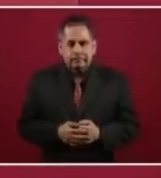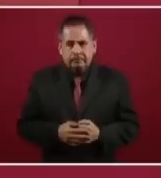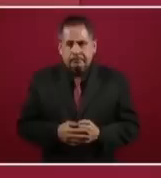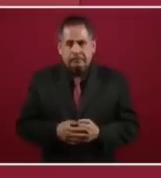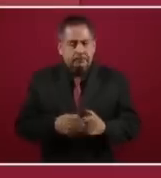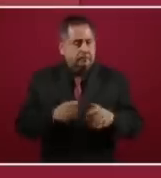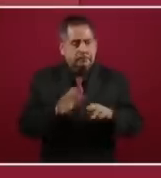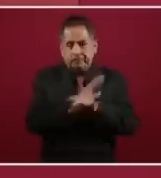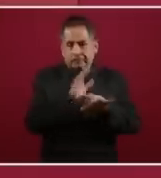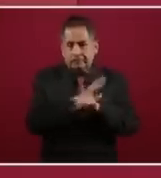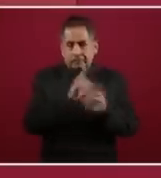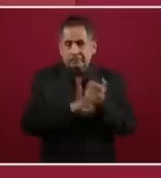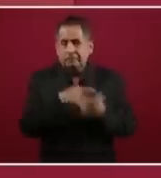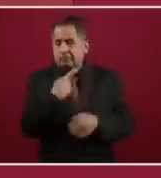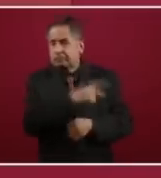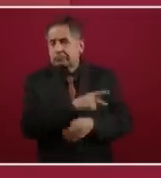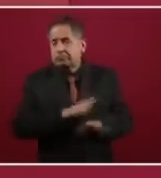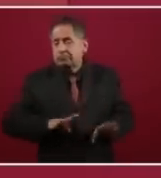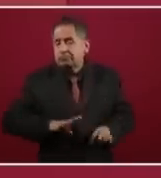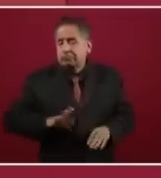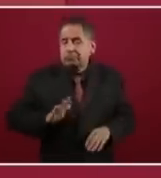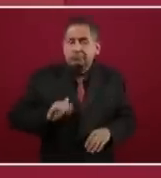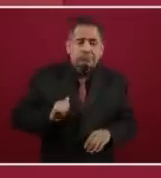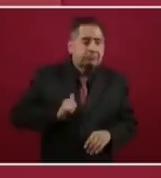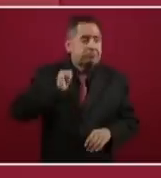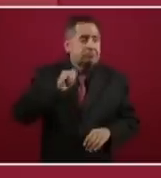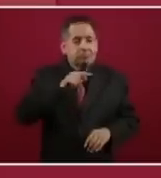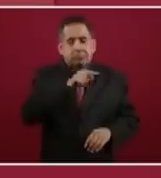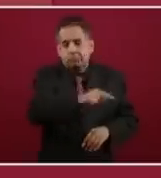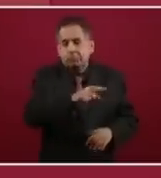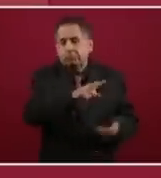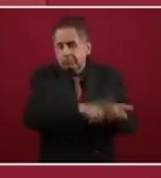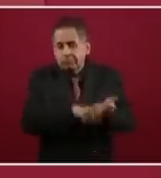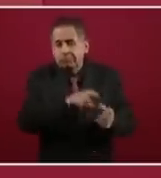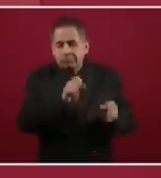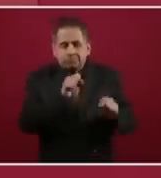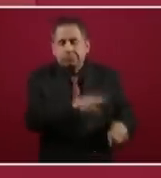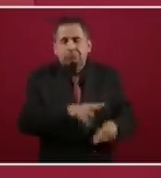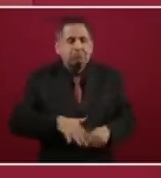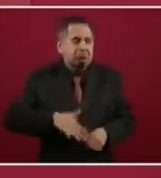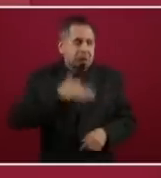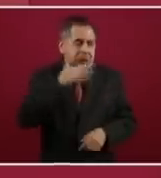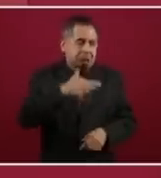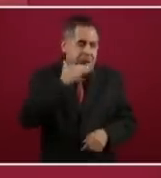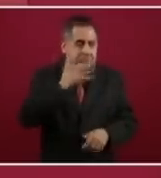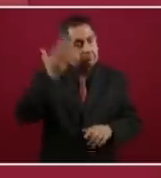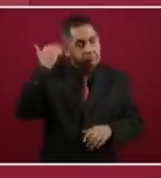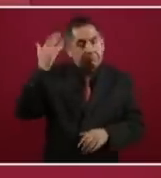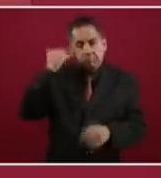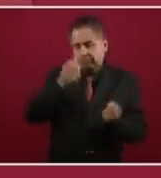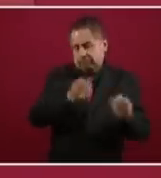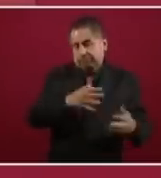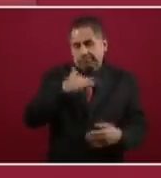estos cambios que permiten la corrupción, que permitían la